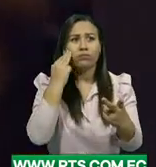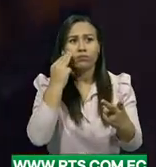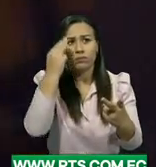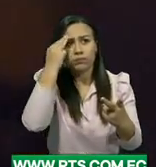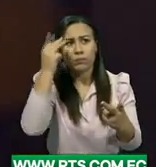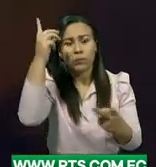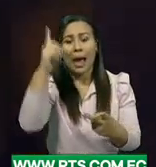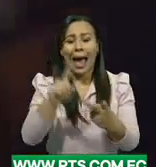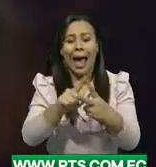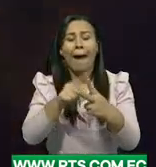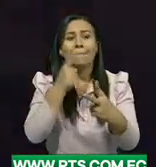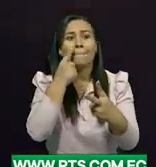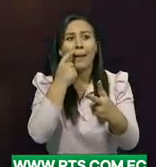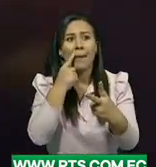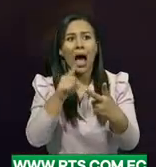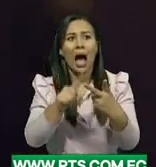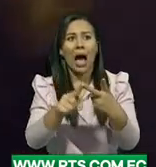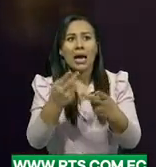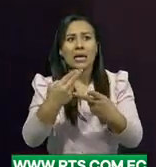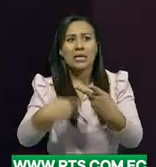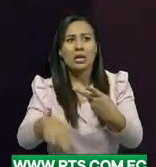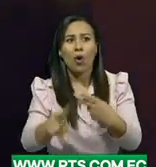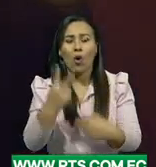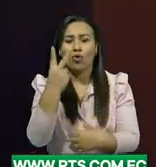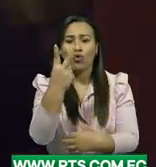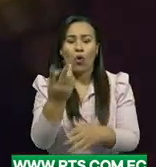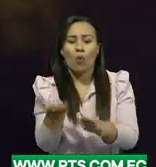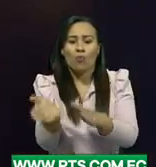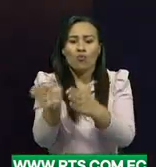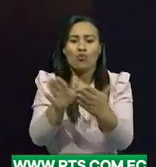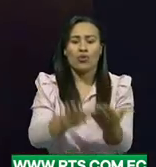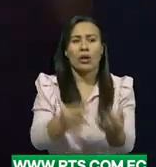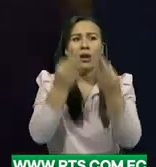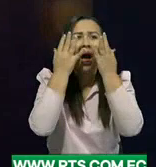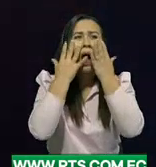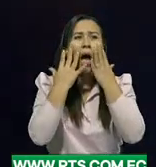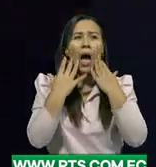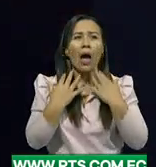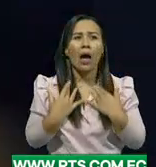eternidad. Una de ellas murió calcinada en el lugar.